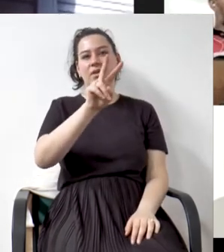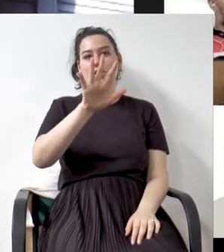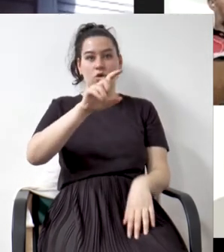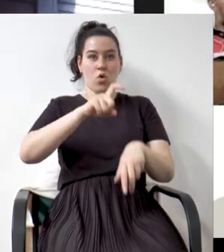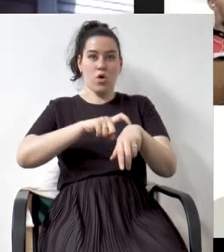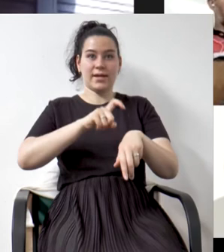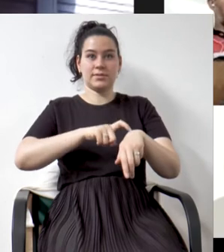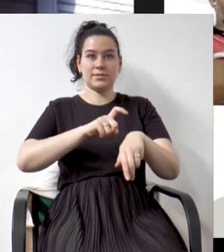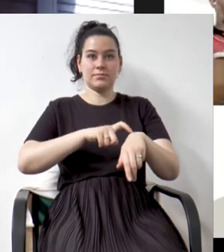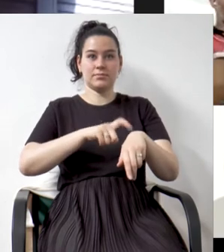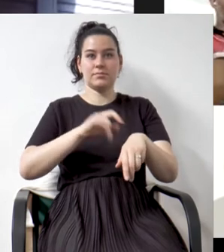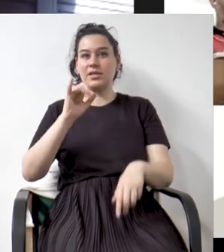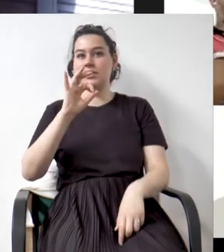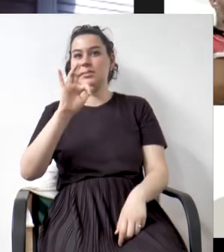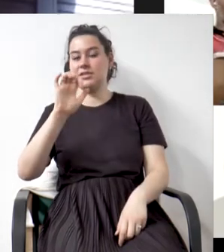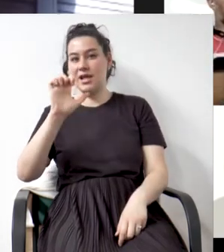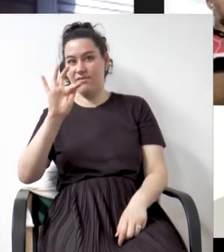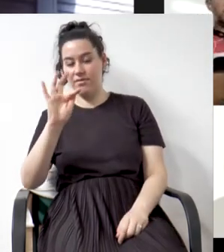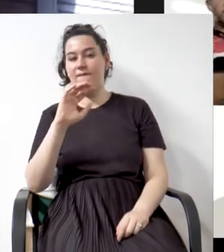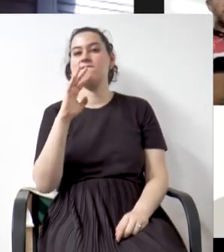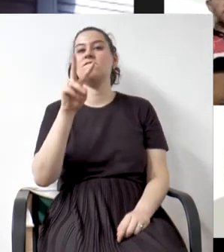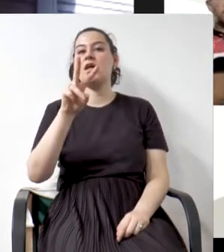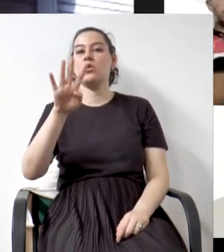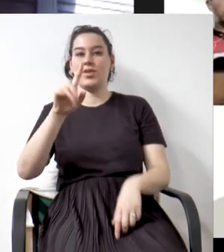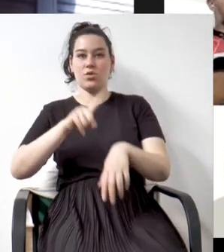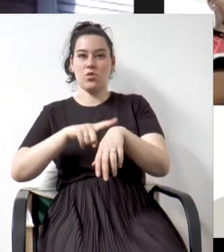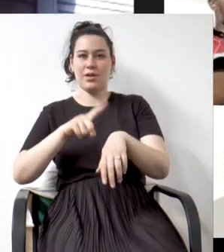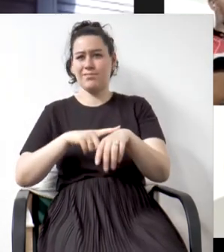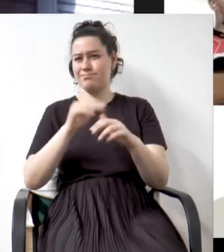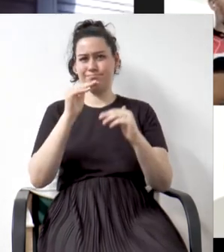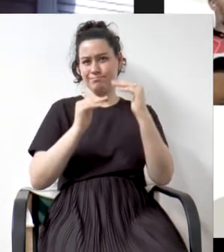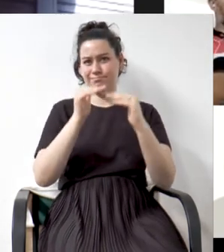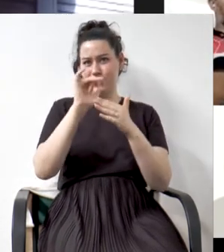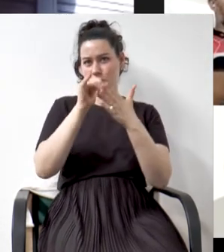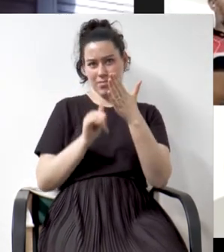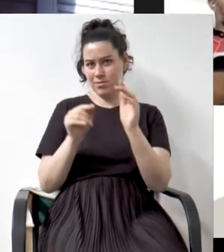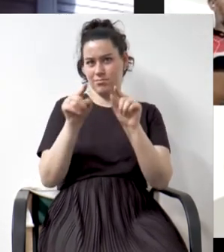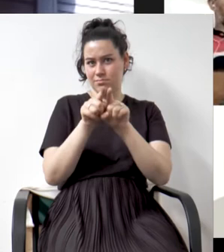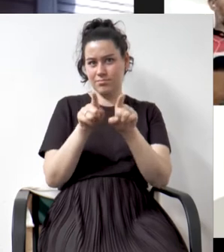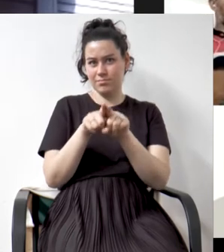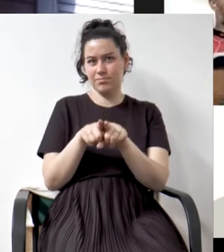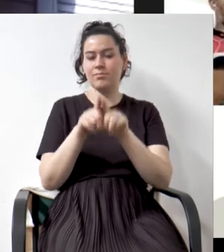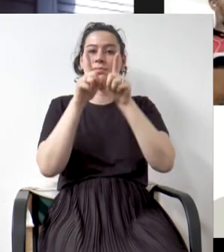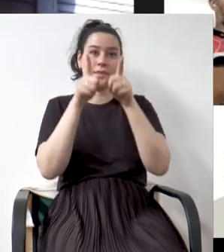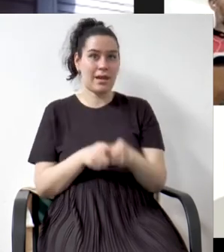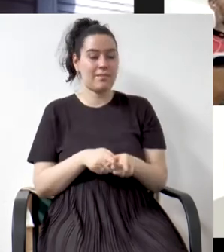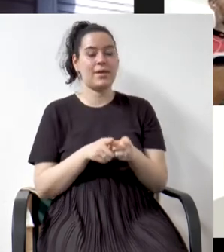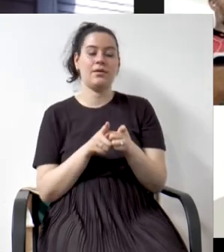25 horas y el del ICEF 24. O sea, está en el promedio. Esto esconde muchas cosas, o sea, porque también